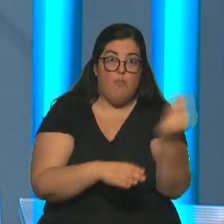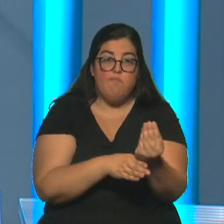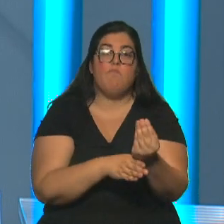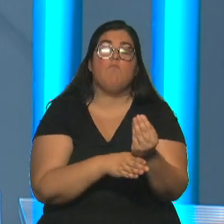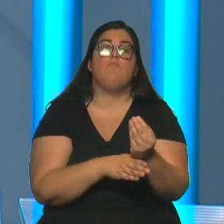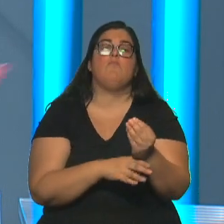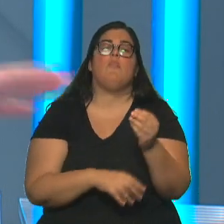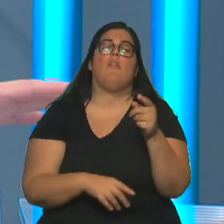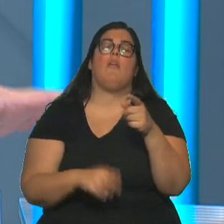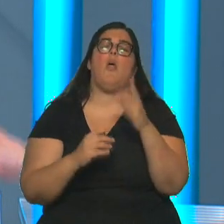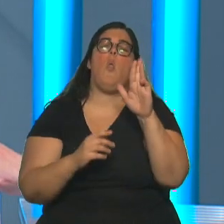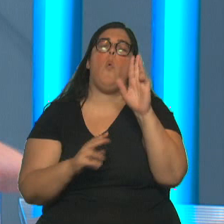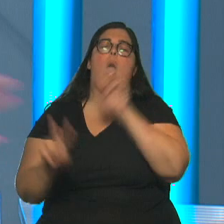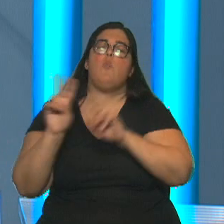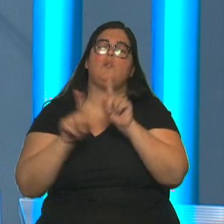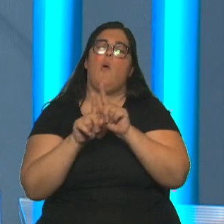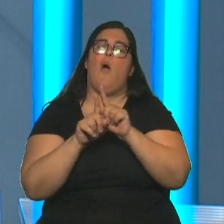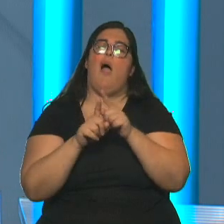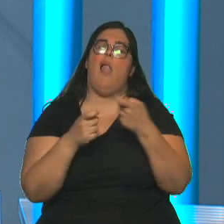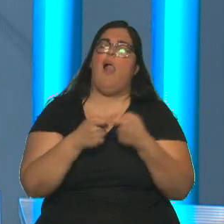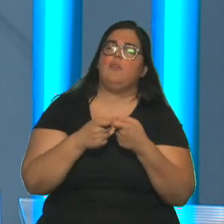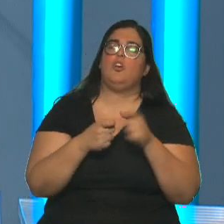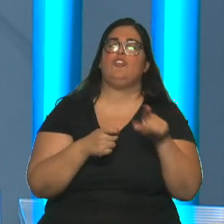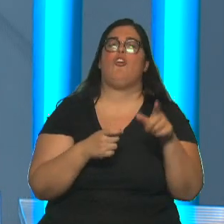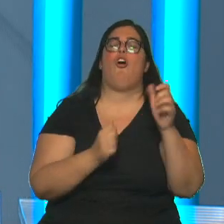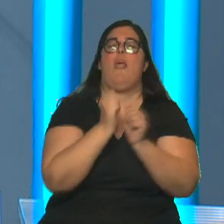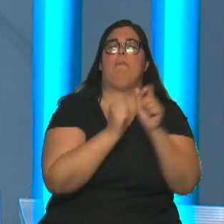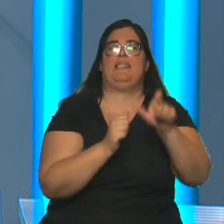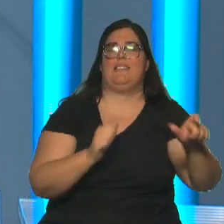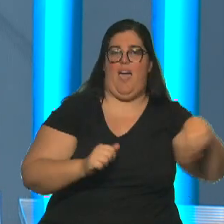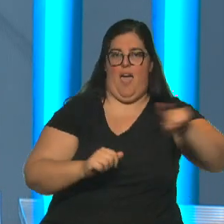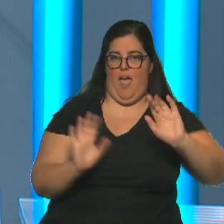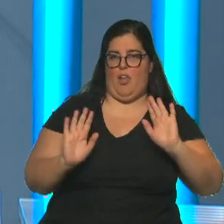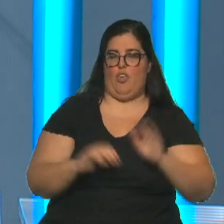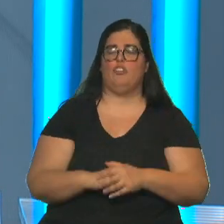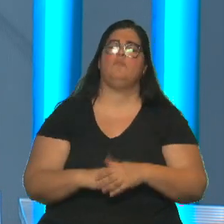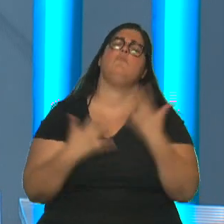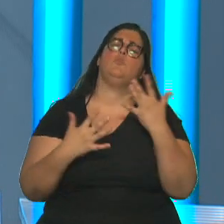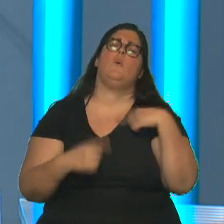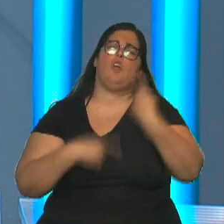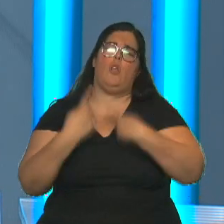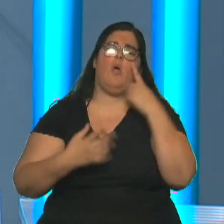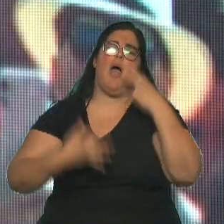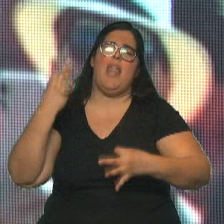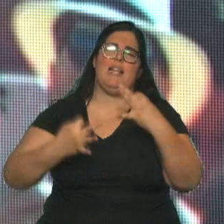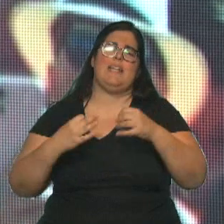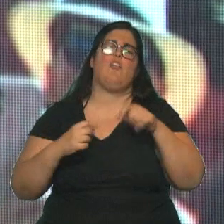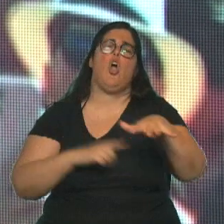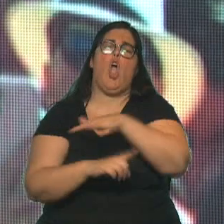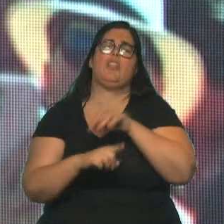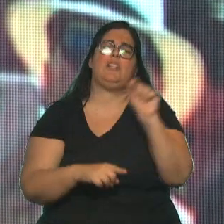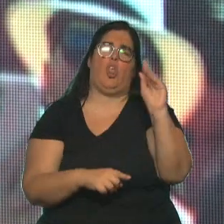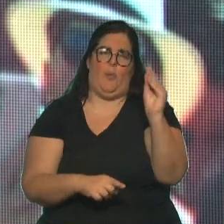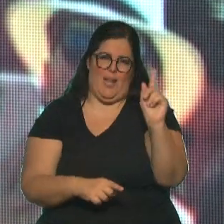hacerle un guiño justamente a ese poder económico que señalaba Ale. Bueno, por supuesto vamos a seguir analizando el presente de Brasil